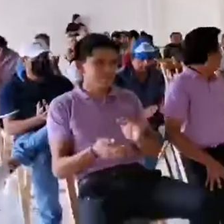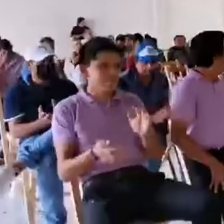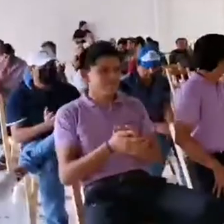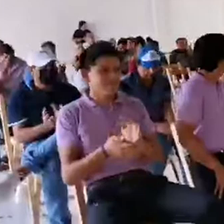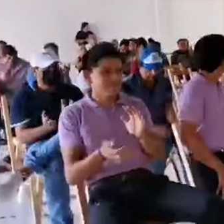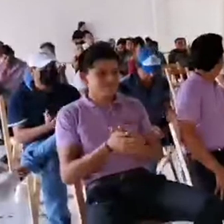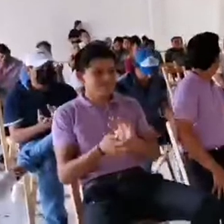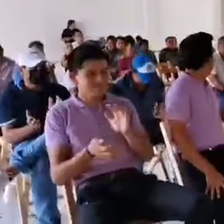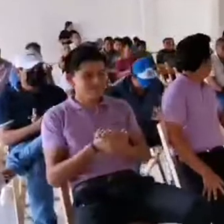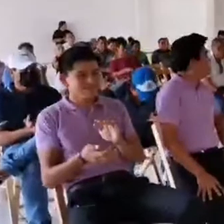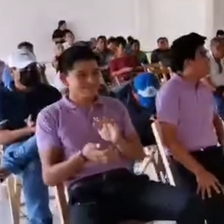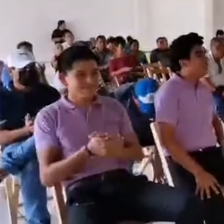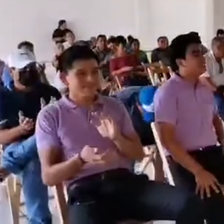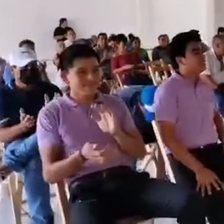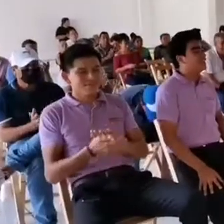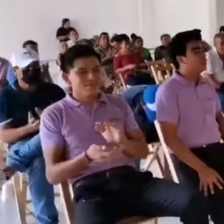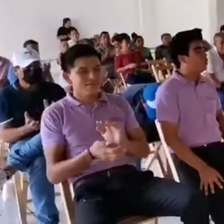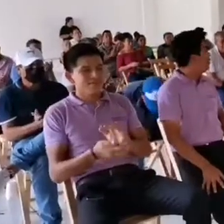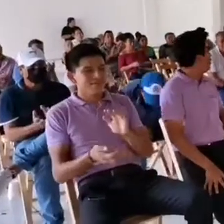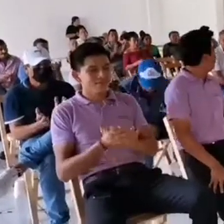Nuestro modelo de seguridad está